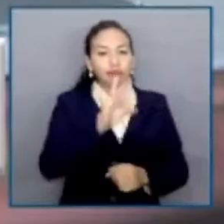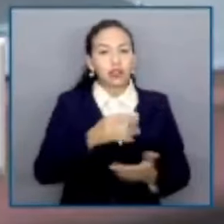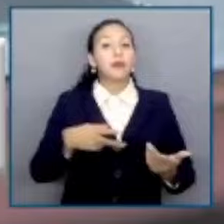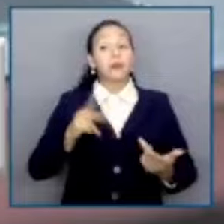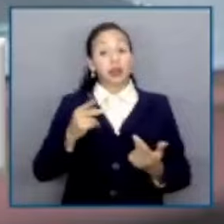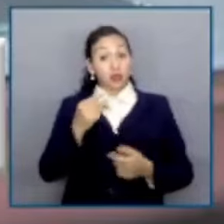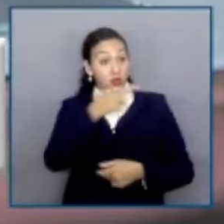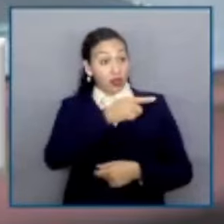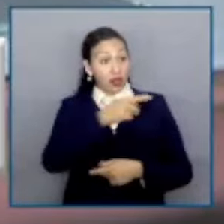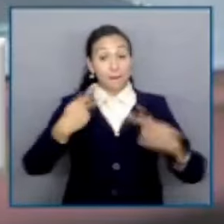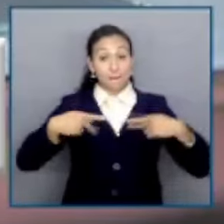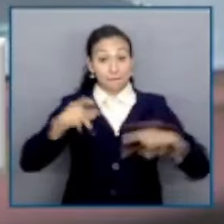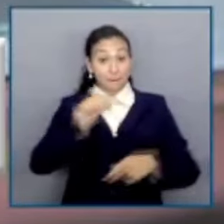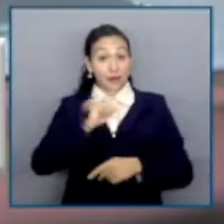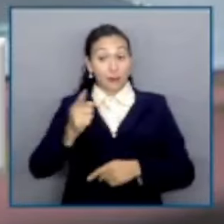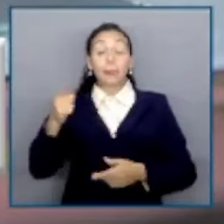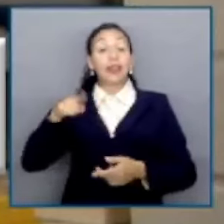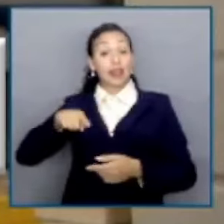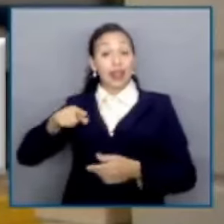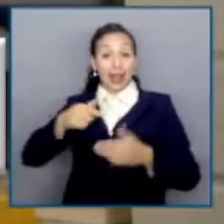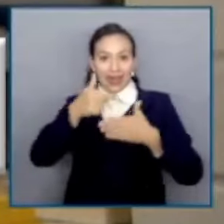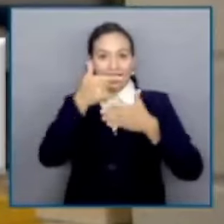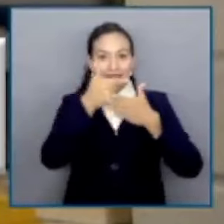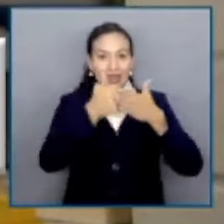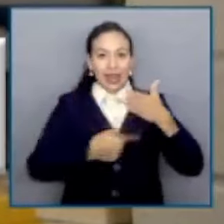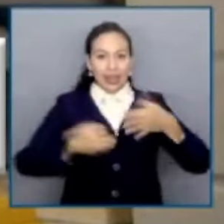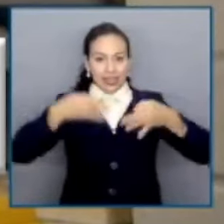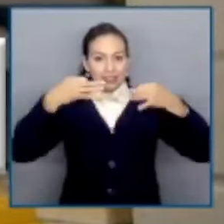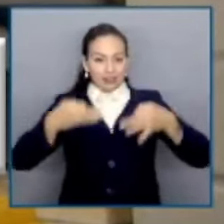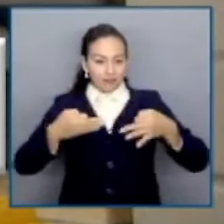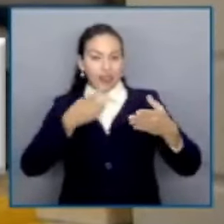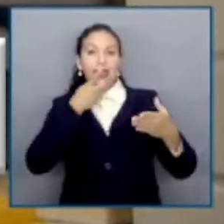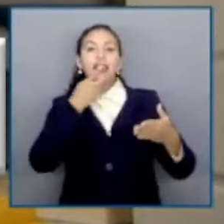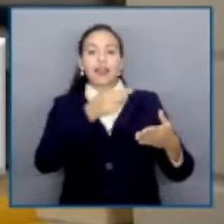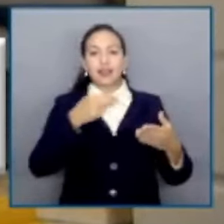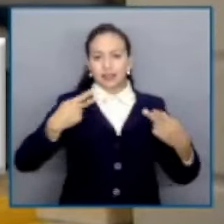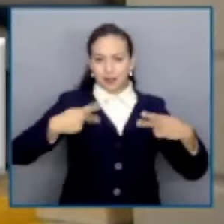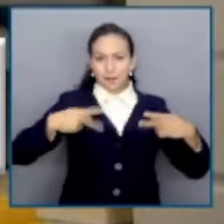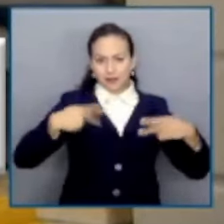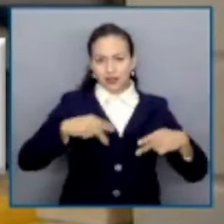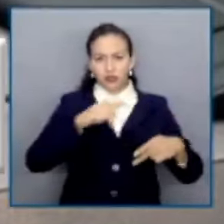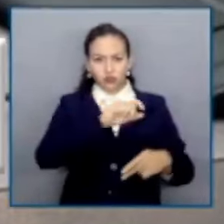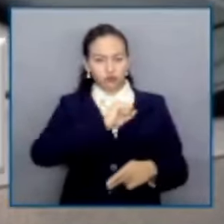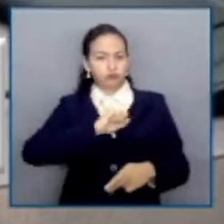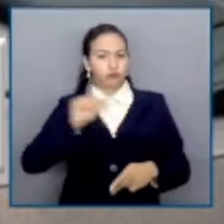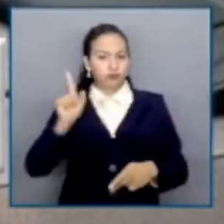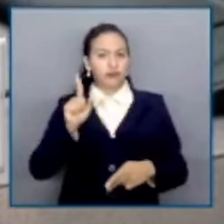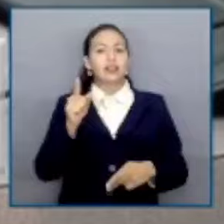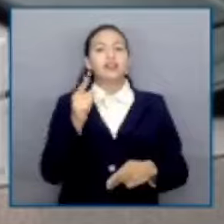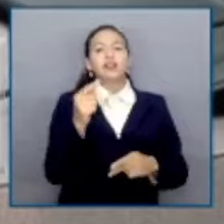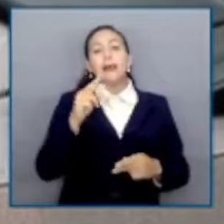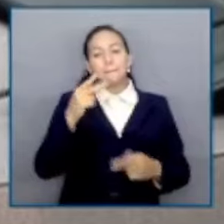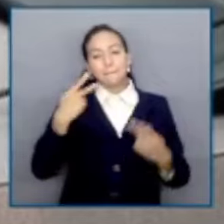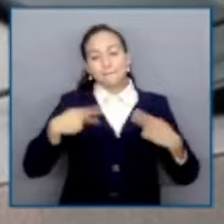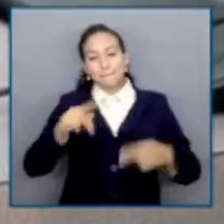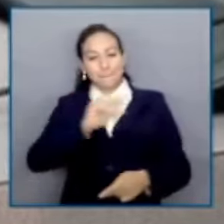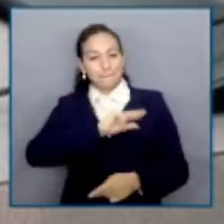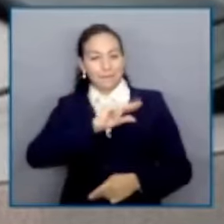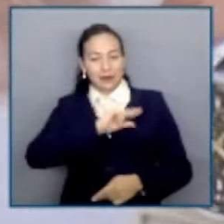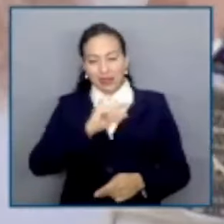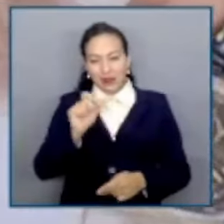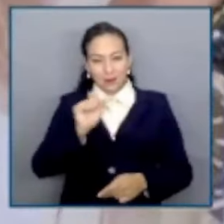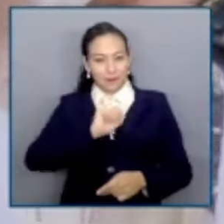acreditada por el estado para emitir opiniones en una determinada ciencia técnica o arte aporte a la persona